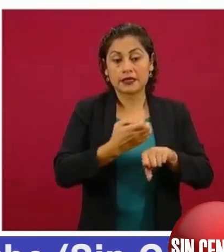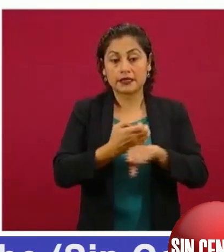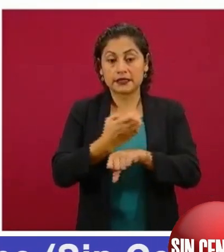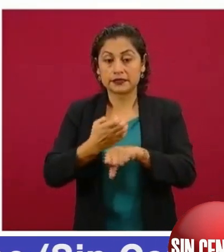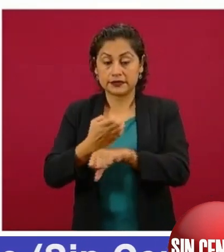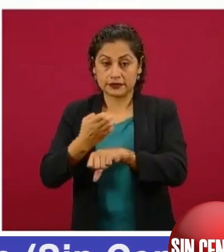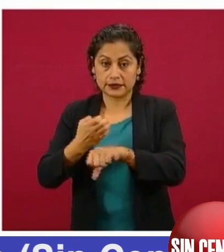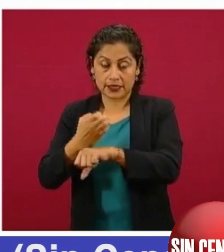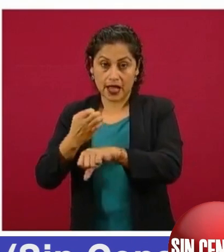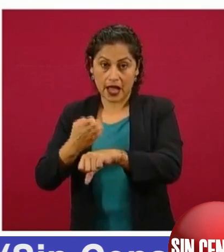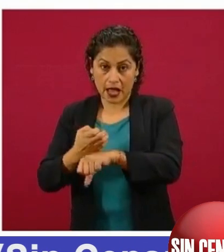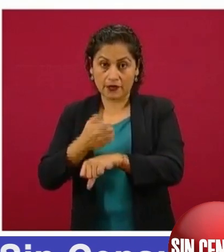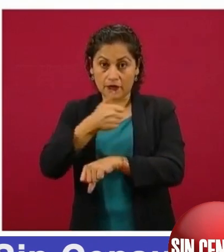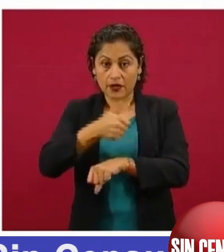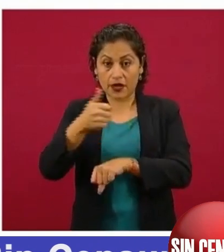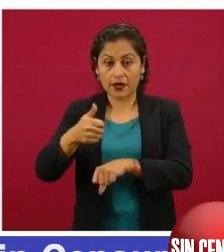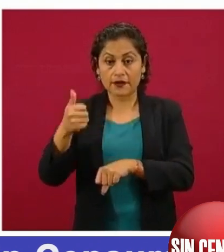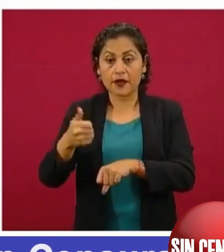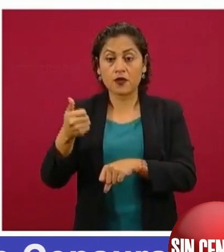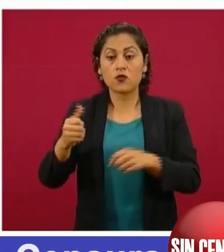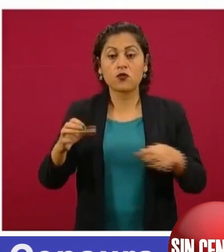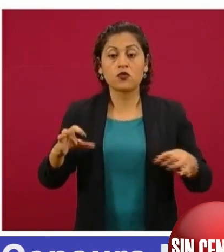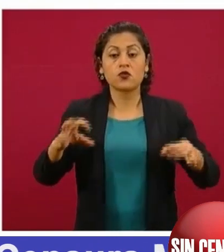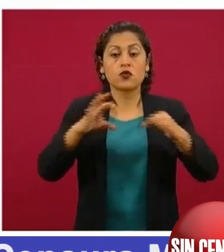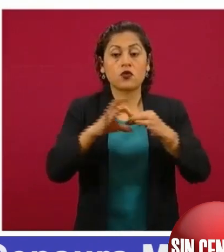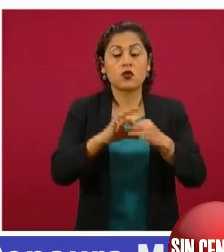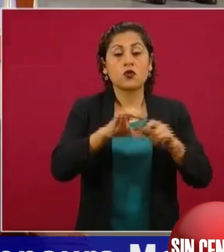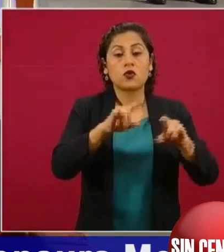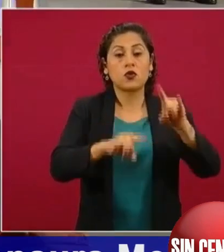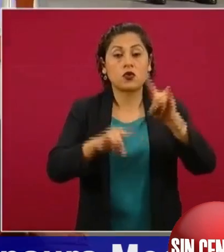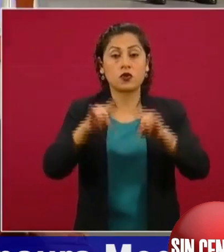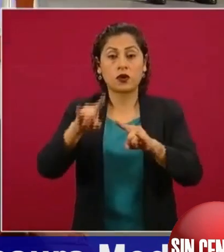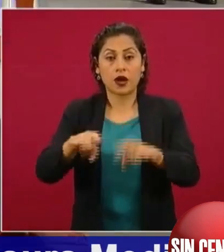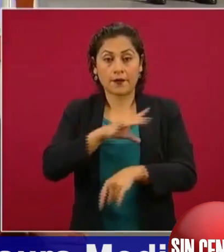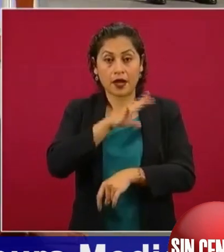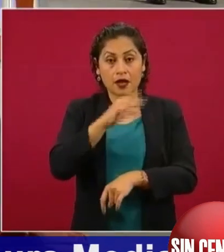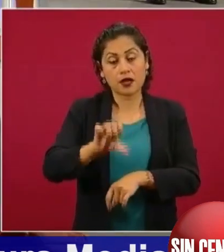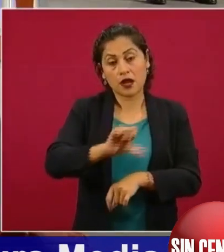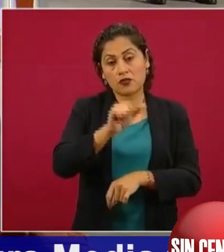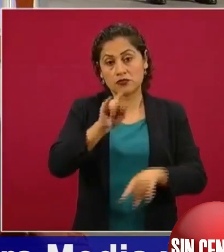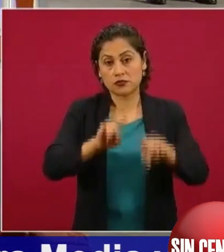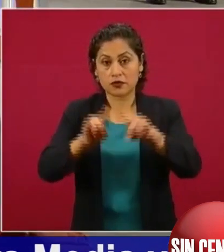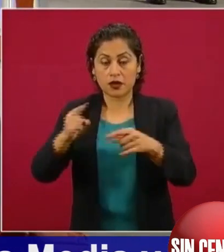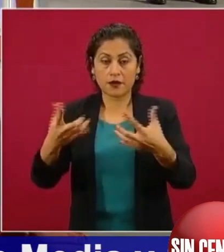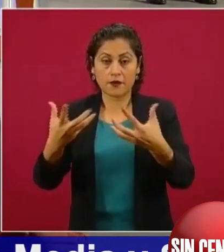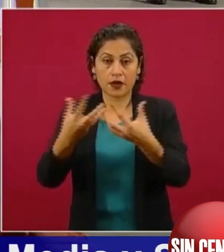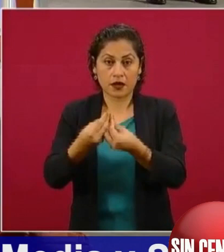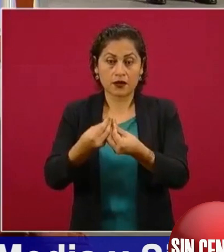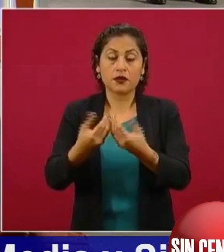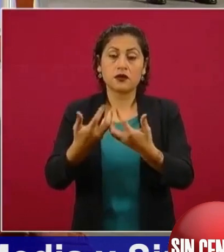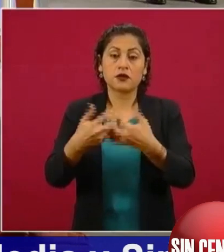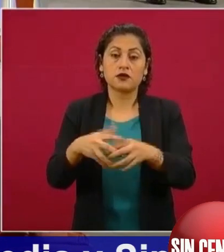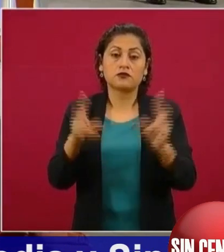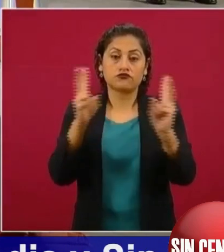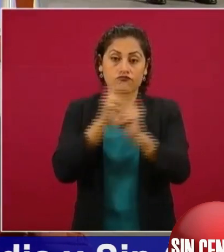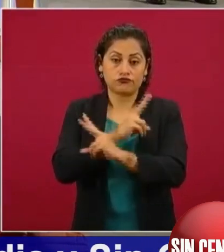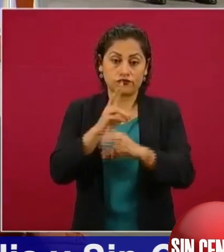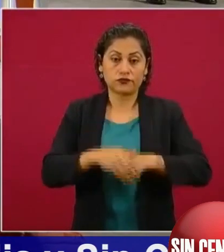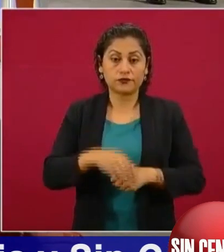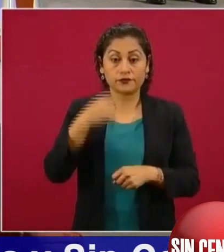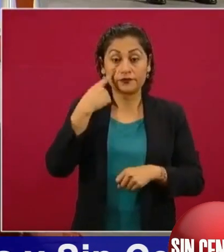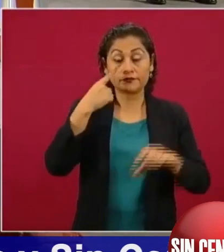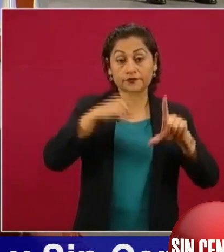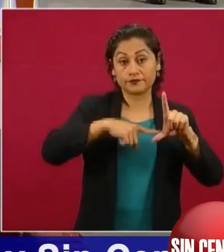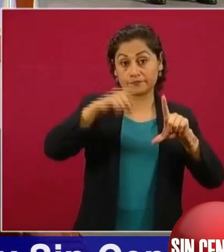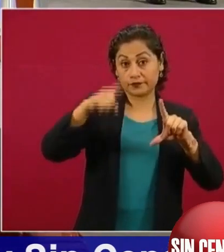en rojo de camas generales, en verde de camas con ventilador. La siguiente. Y aquí la curva de mortalidad la verán